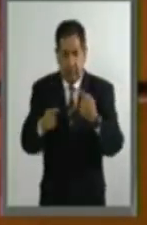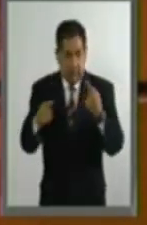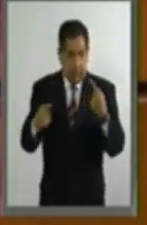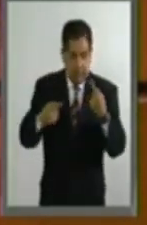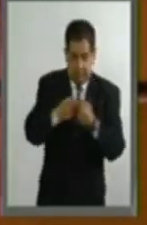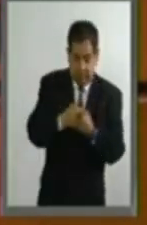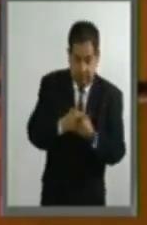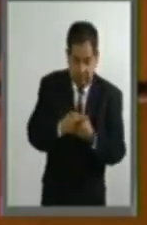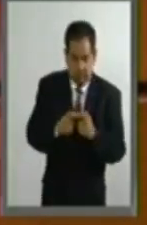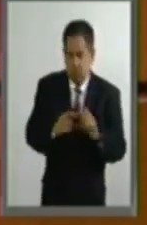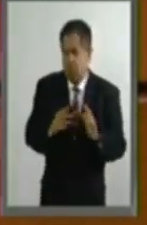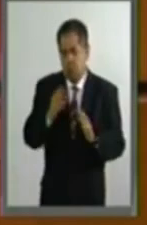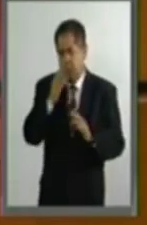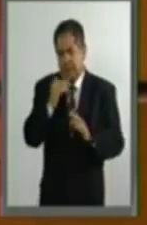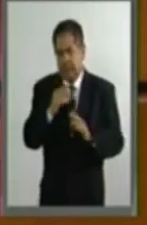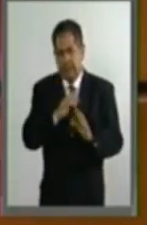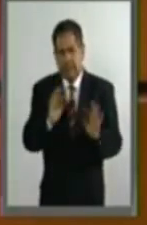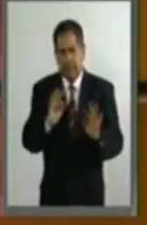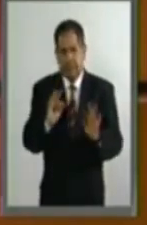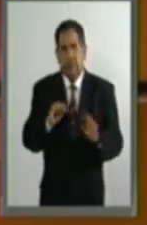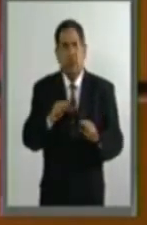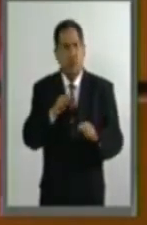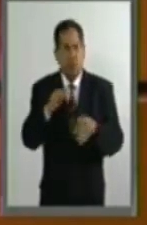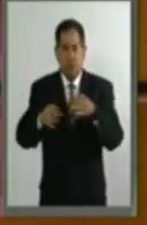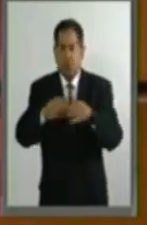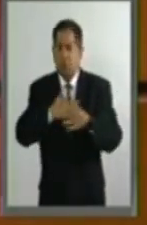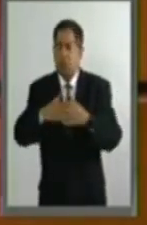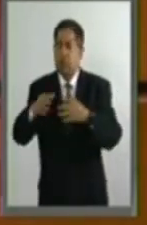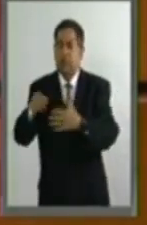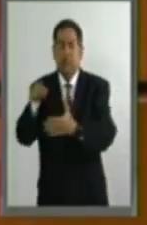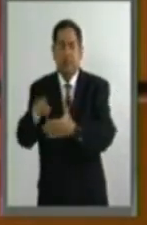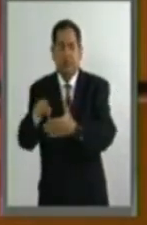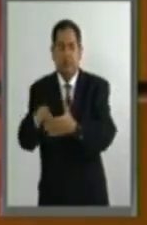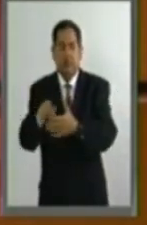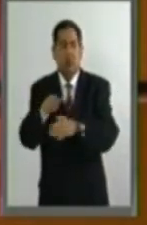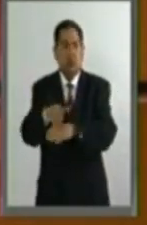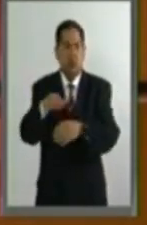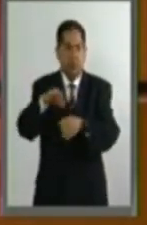controversias que en un momento dado son judicializadas